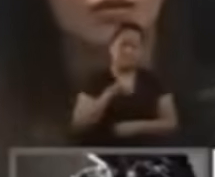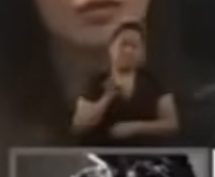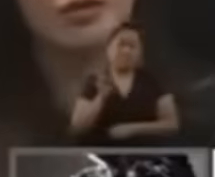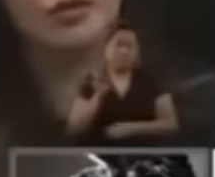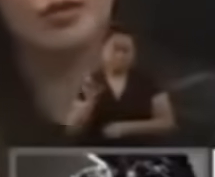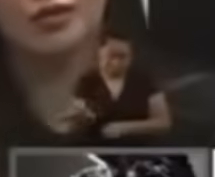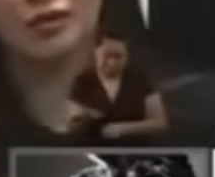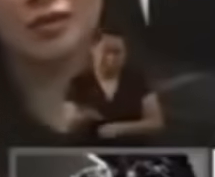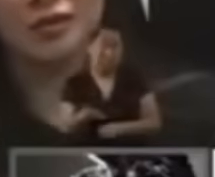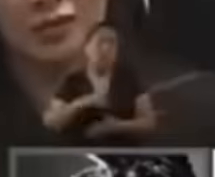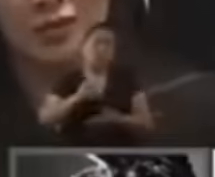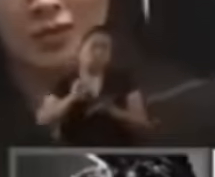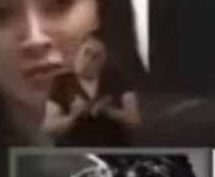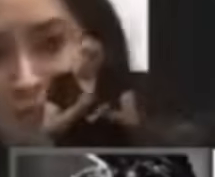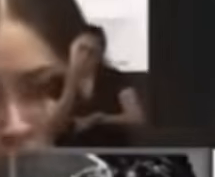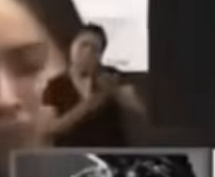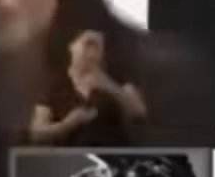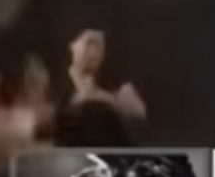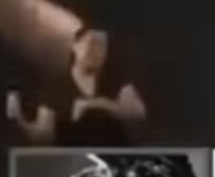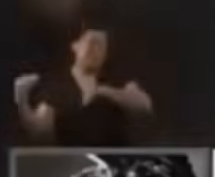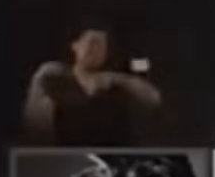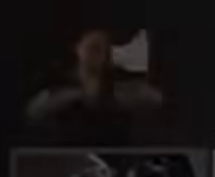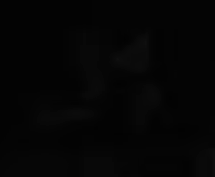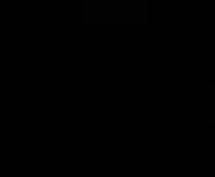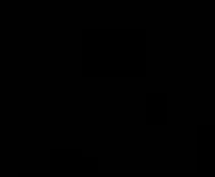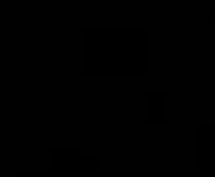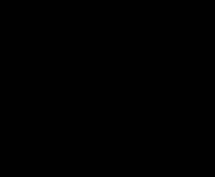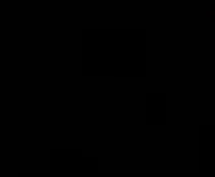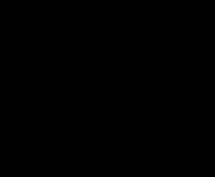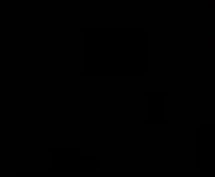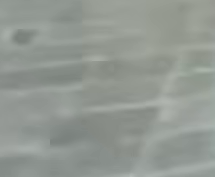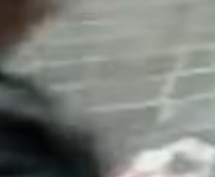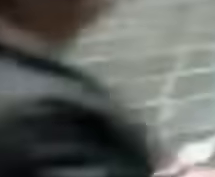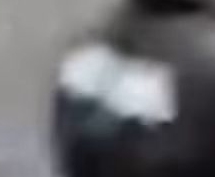y vamos a volver a regresar. ¡Que viva el